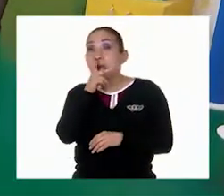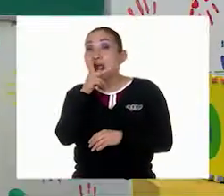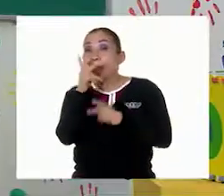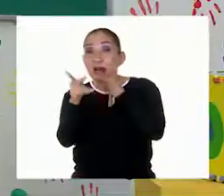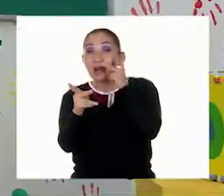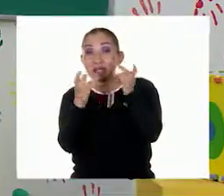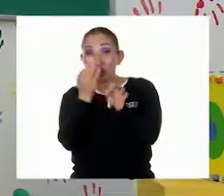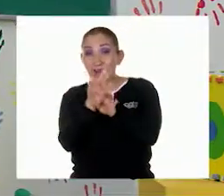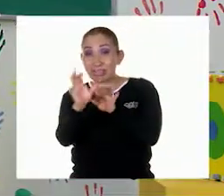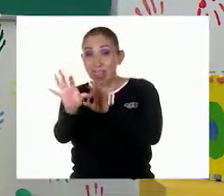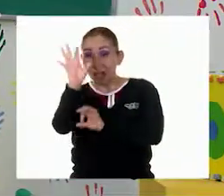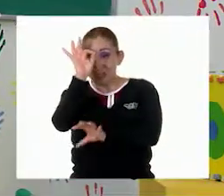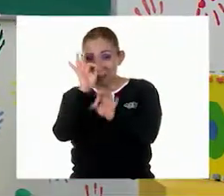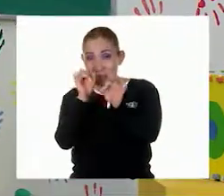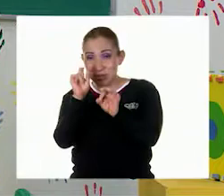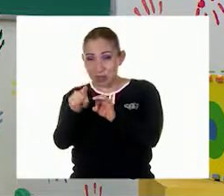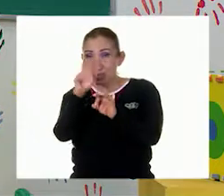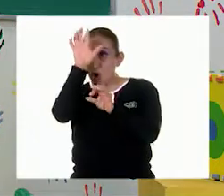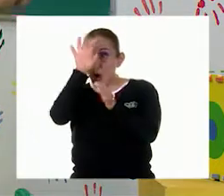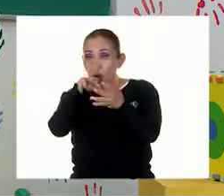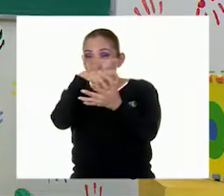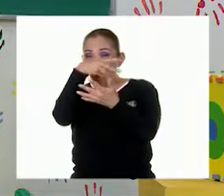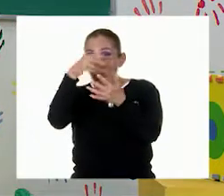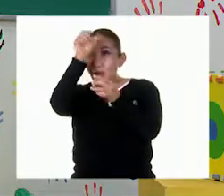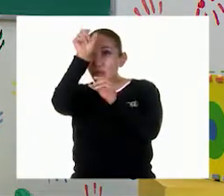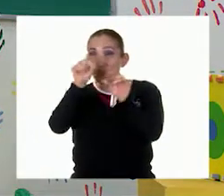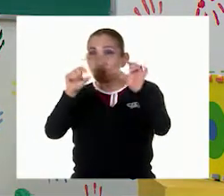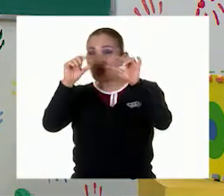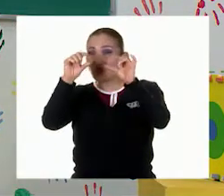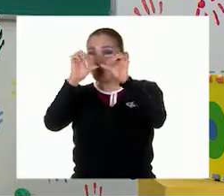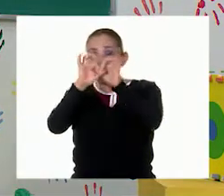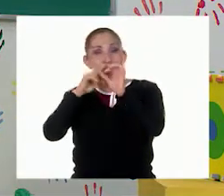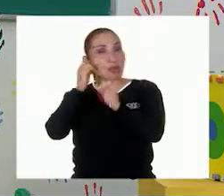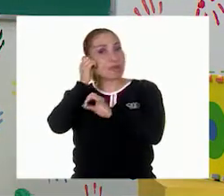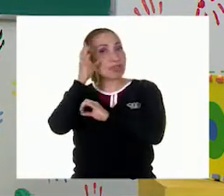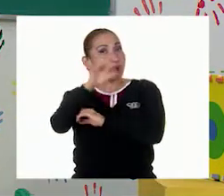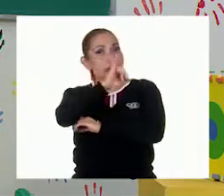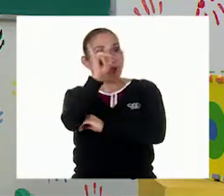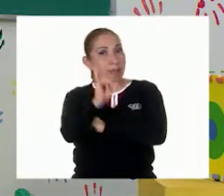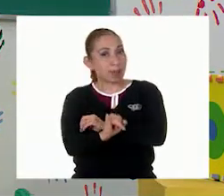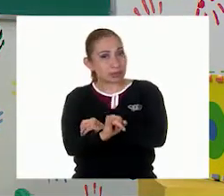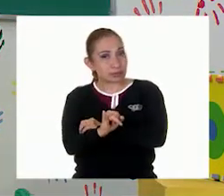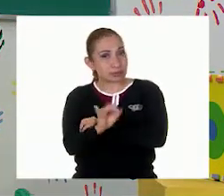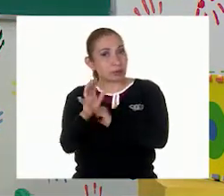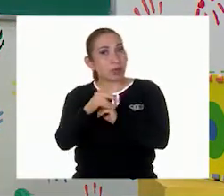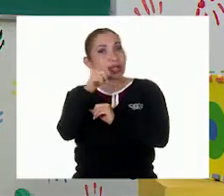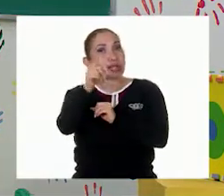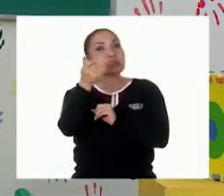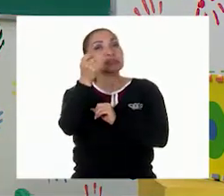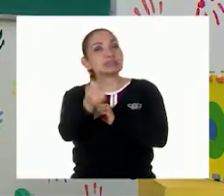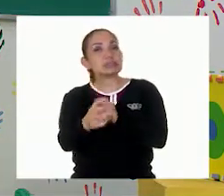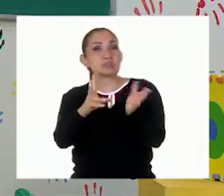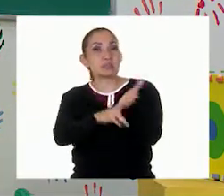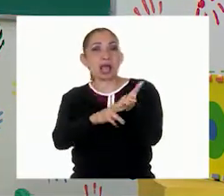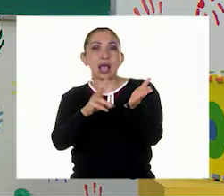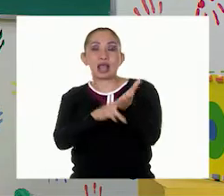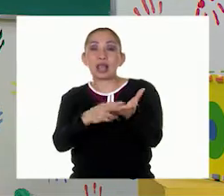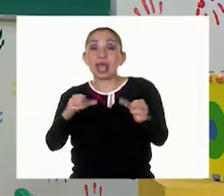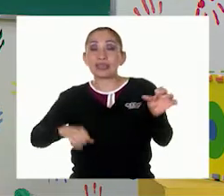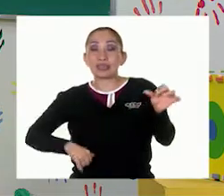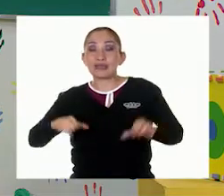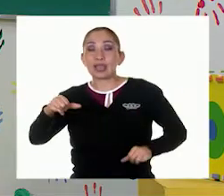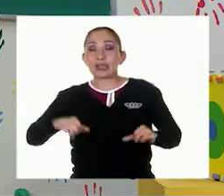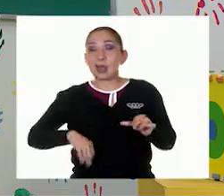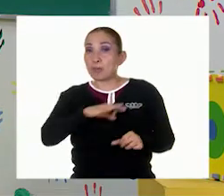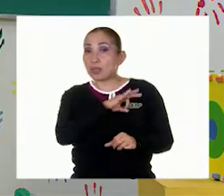palabras que acabamos de encontrar en la sopa de letras no debemos de olvidarlas nunca, ya que representan acciones que